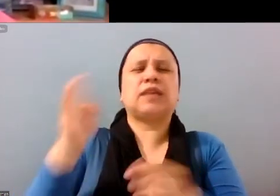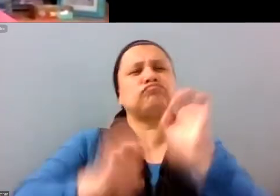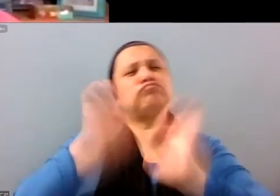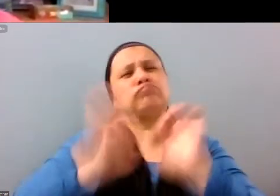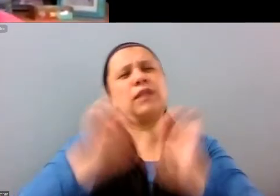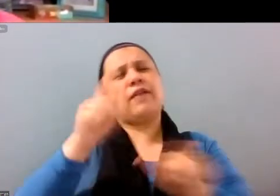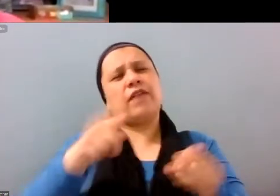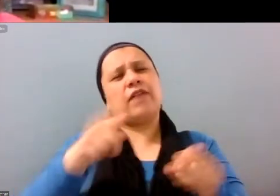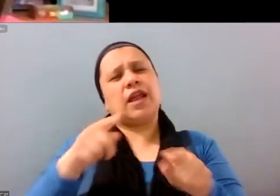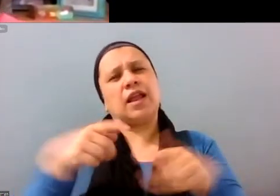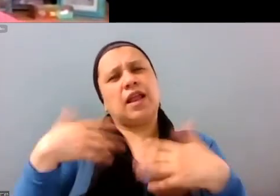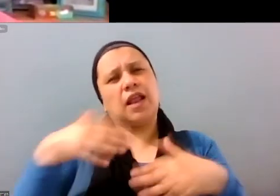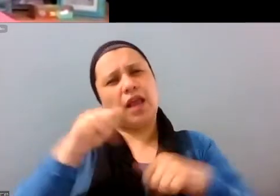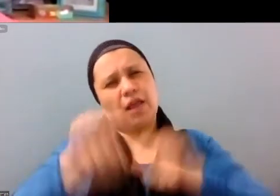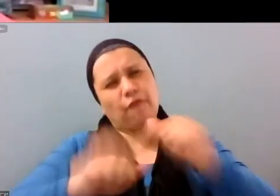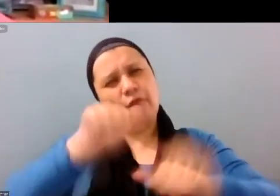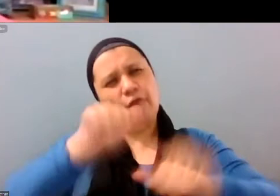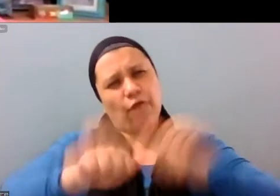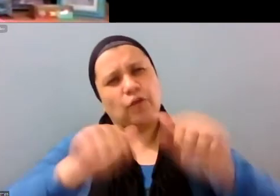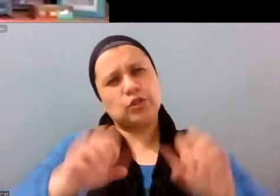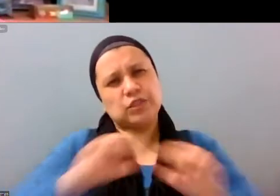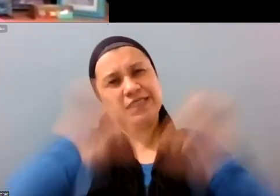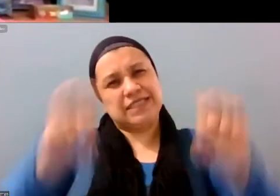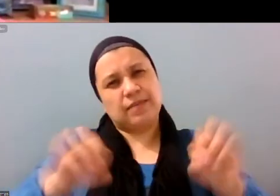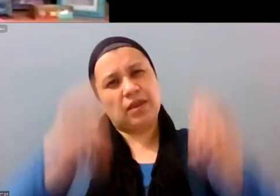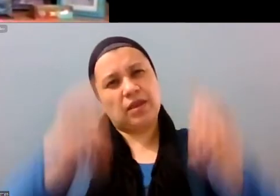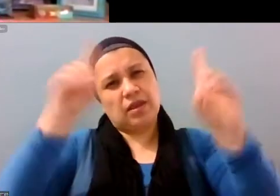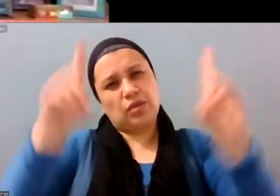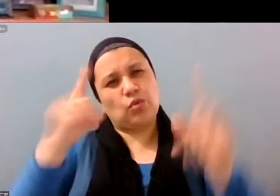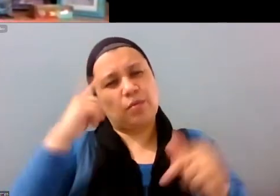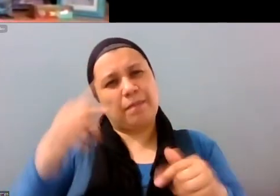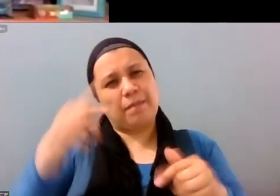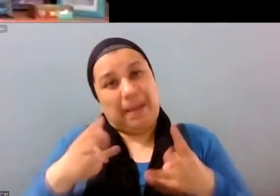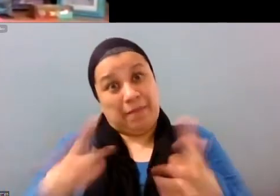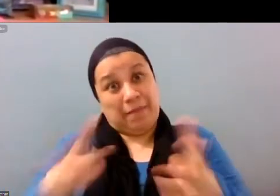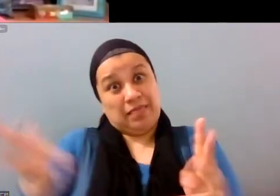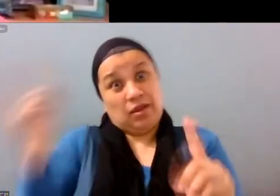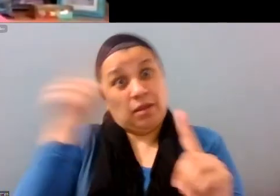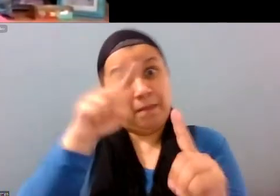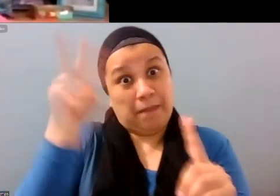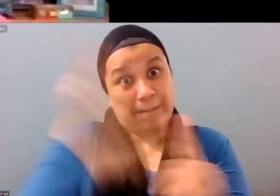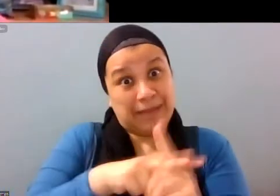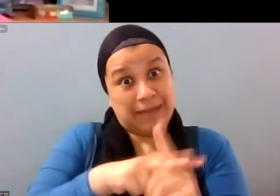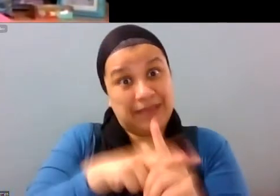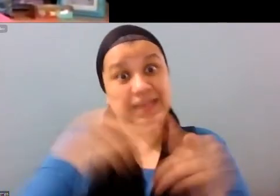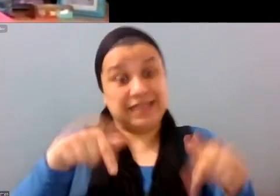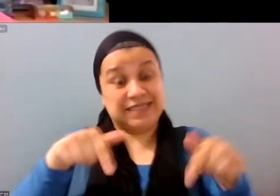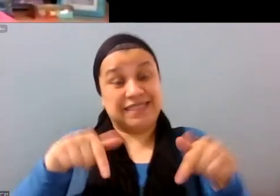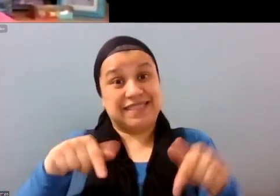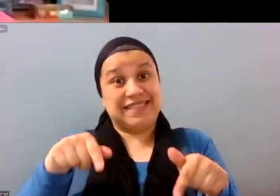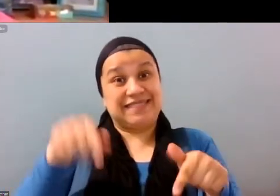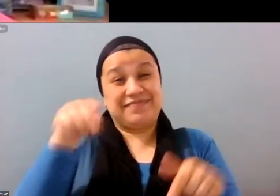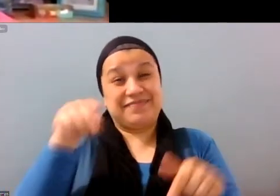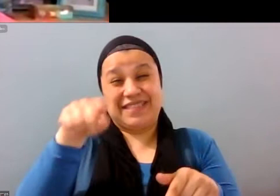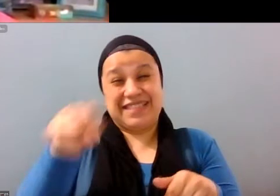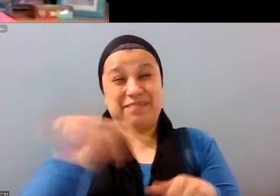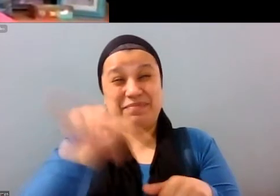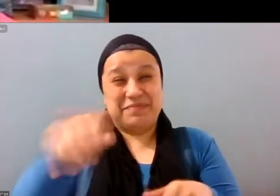sistema educativo nacional para implementar estas metodologías y estrategias a partir de esa precisamente preocupación que